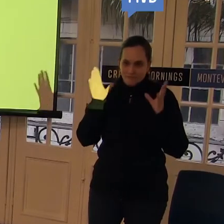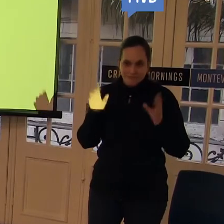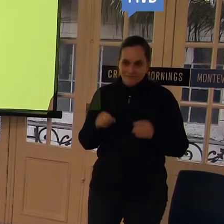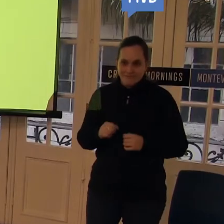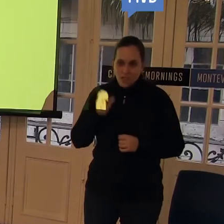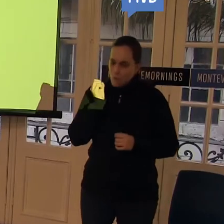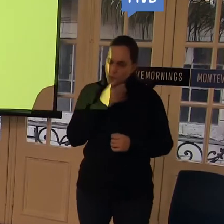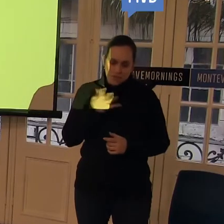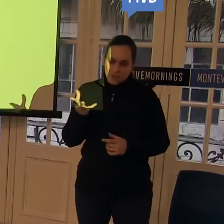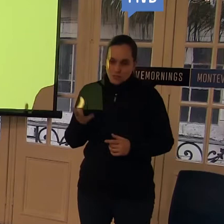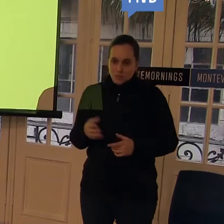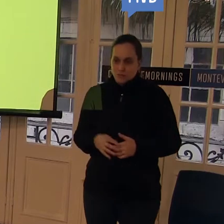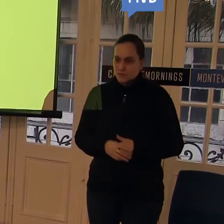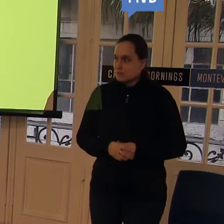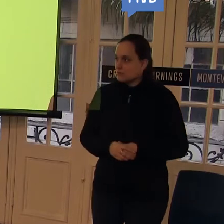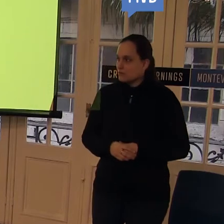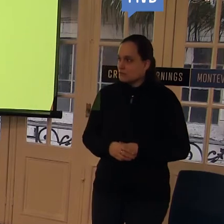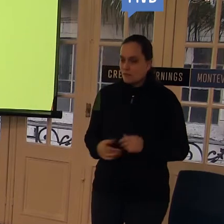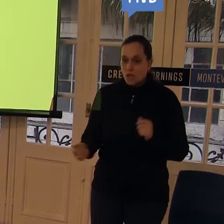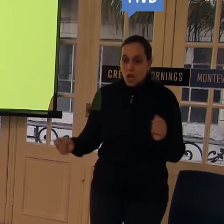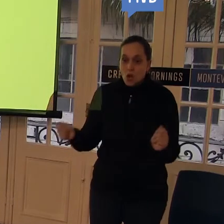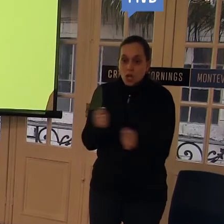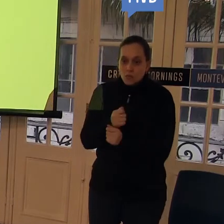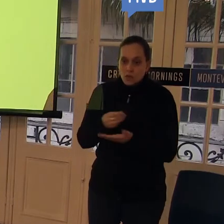Porque todos sabemos que los cambios en diseño es...